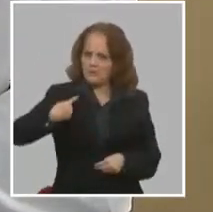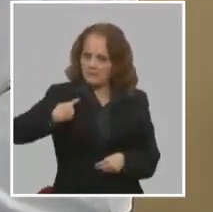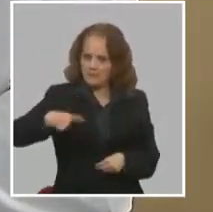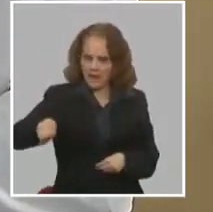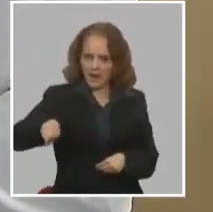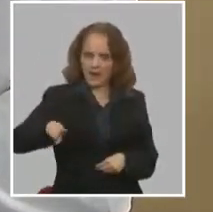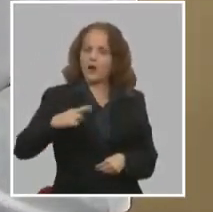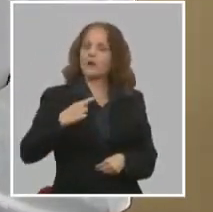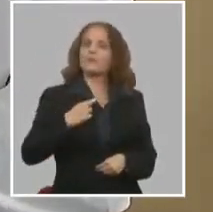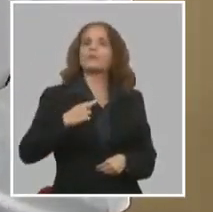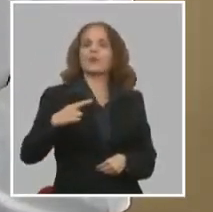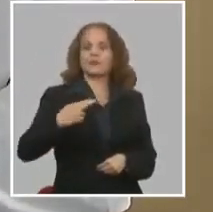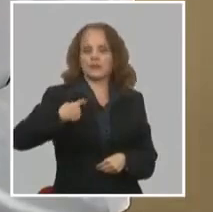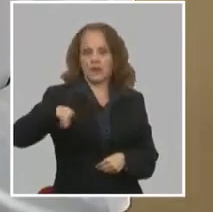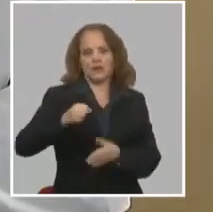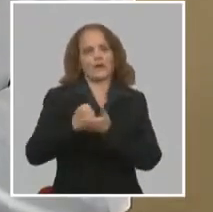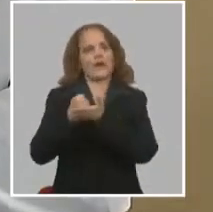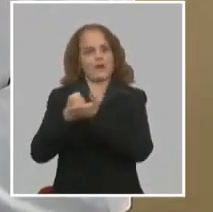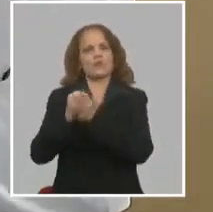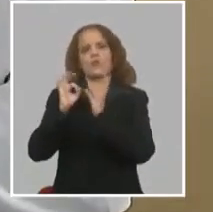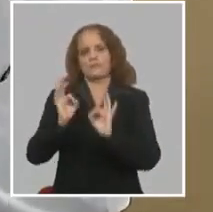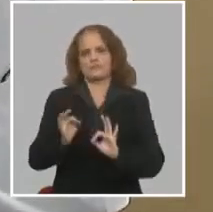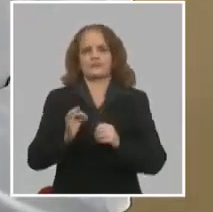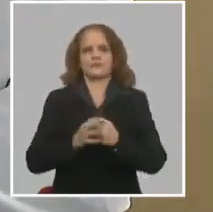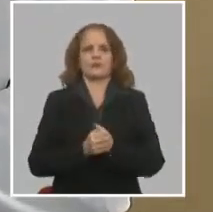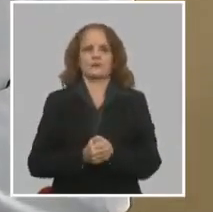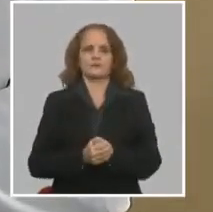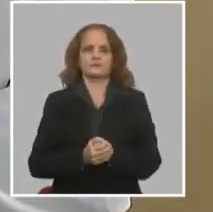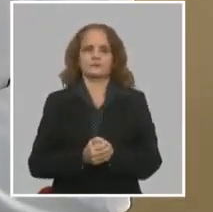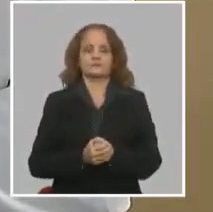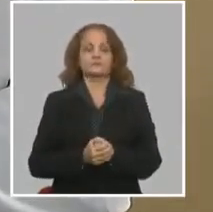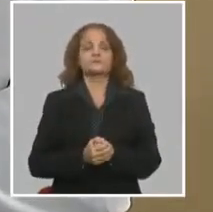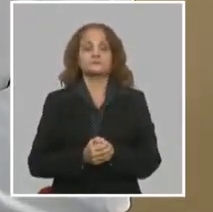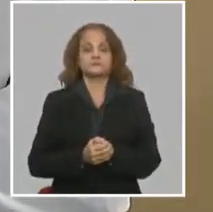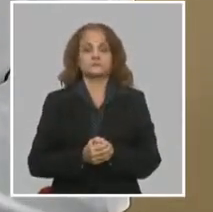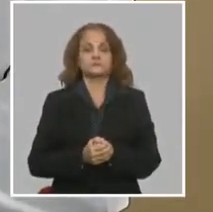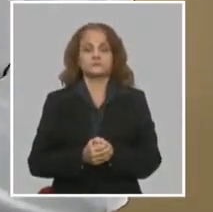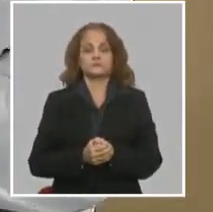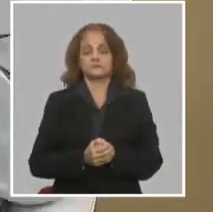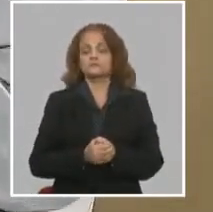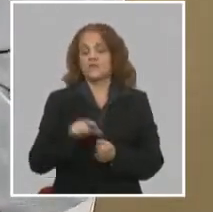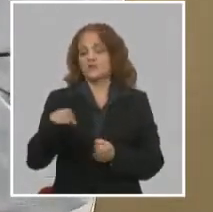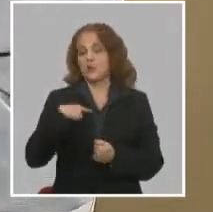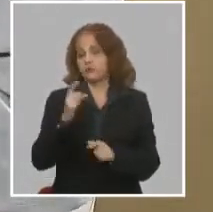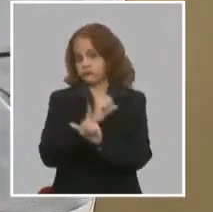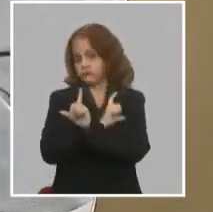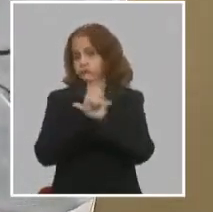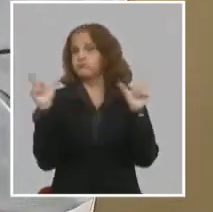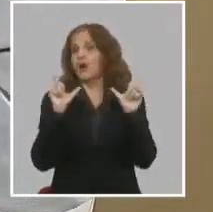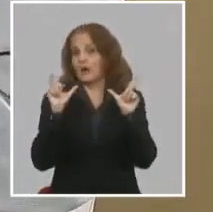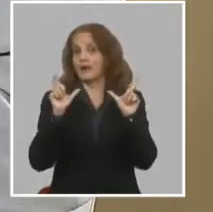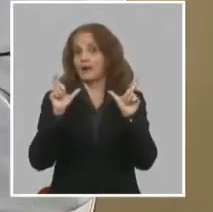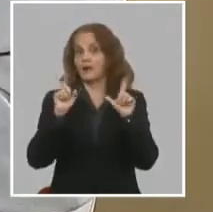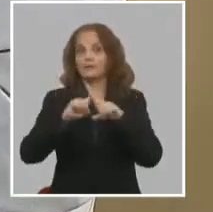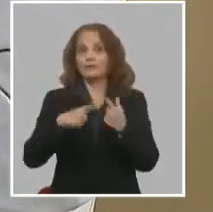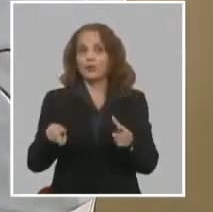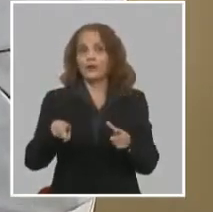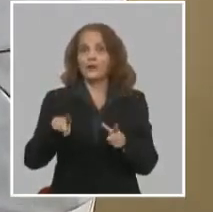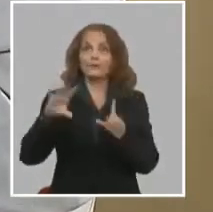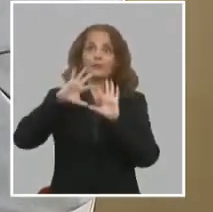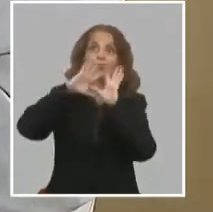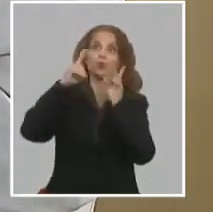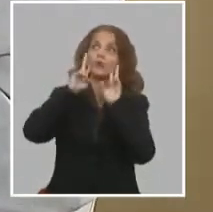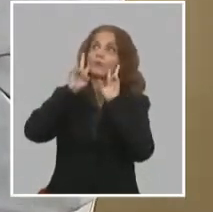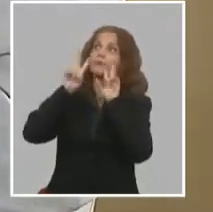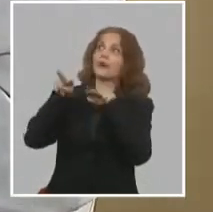esa organización. De modo que fue algo, como usted decía, impactante, porque el mundo vio